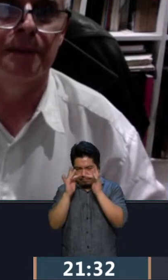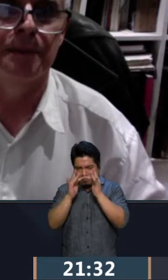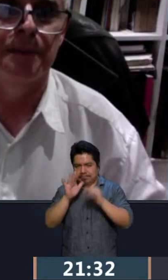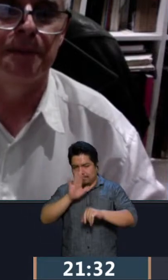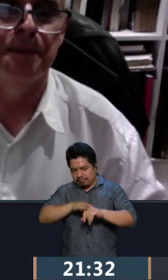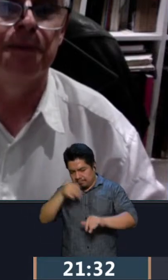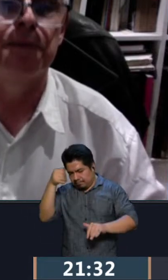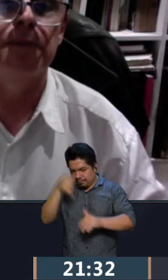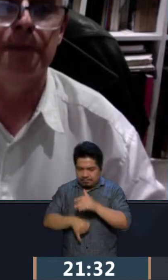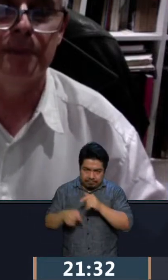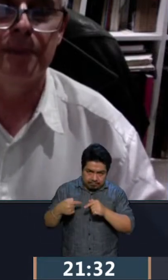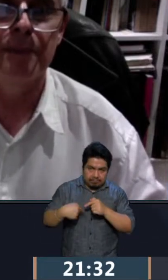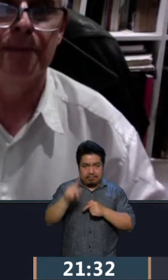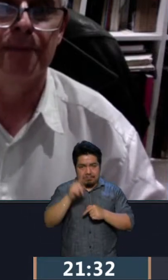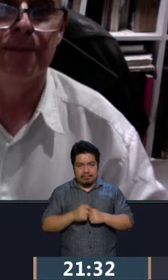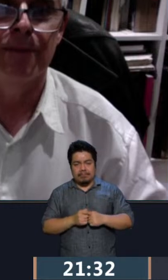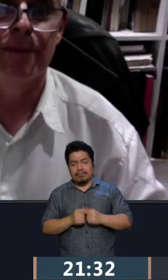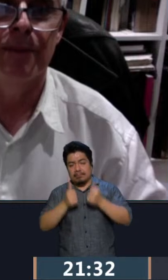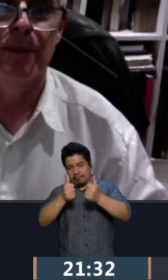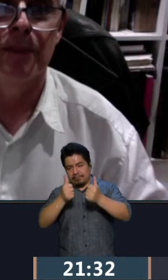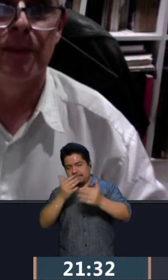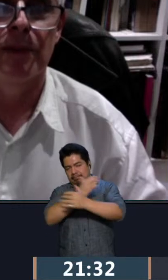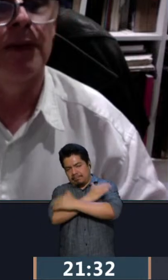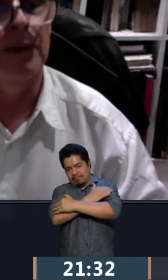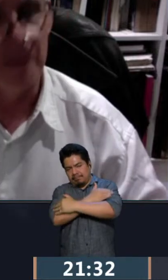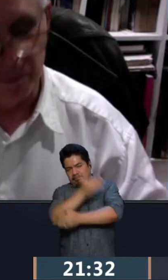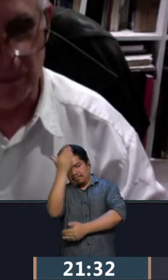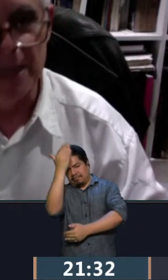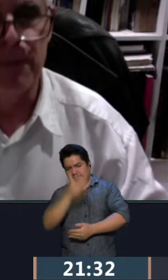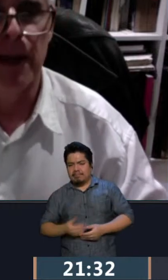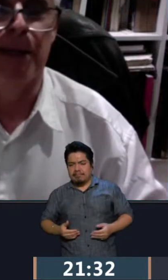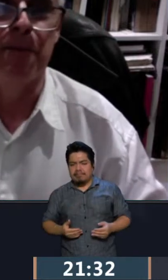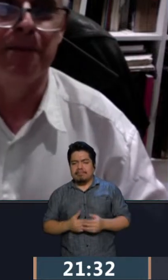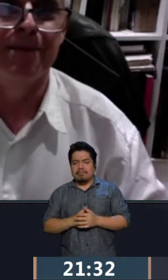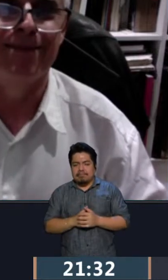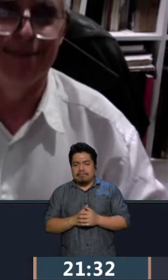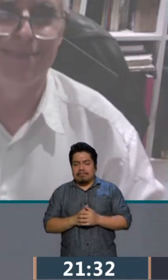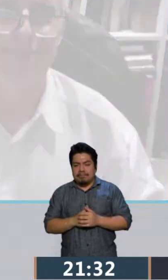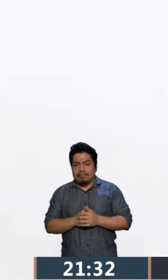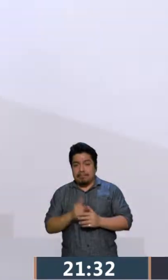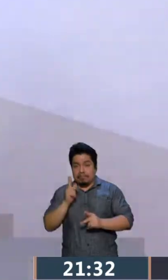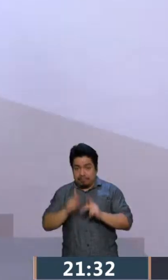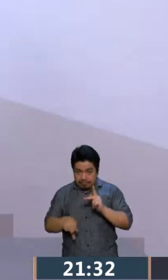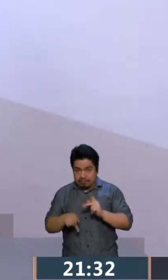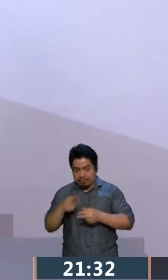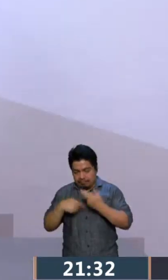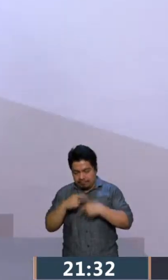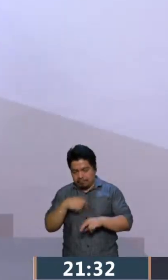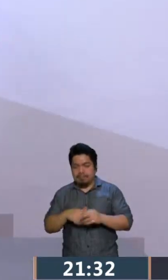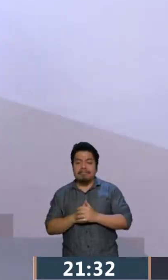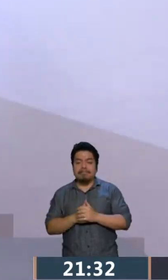esos temas a lo largo de los próximos meses. Te mando un fuerte abrazo. Más para ti. Vamos a una pausa y ya volvemos.